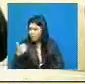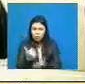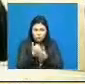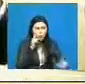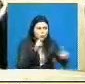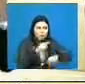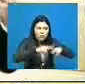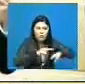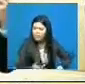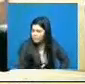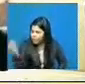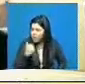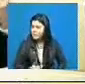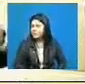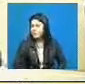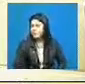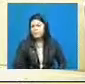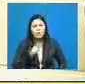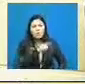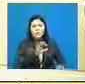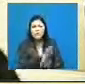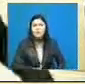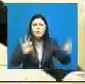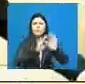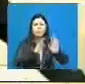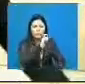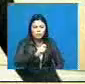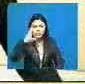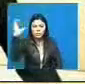Es el intangible más valioso para todos los colombianos.